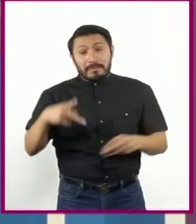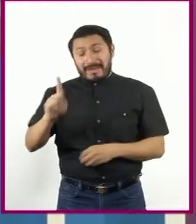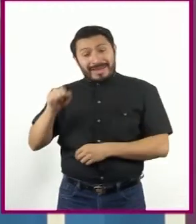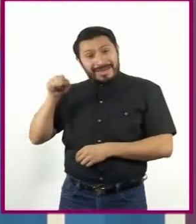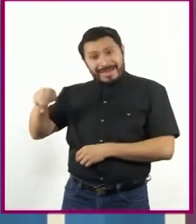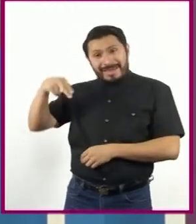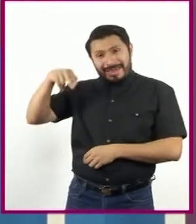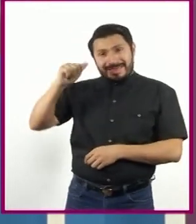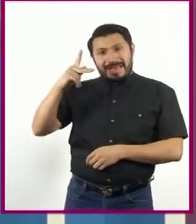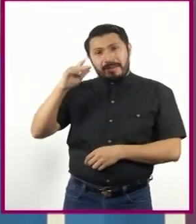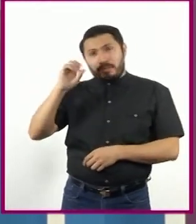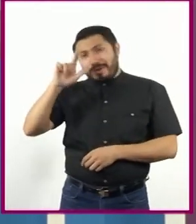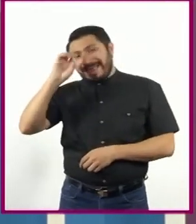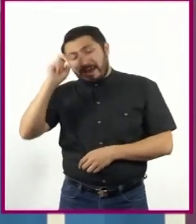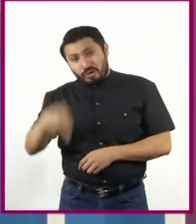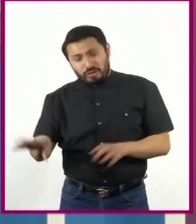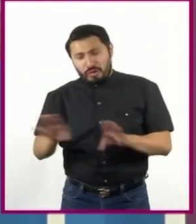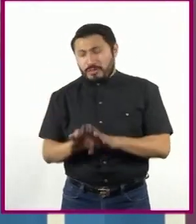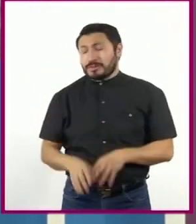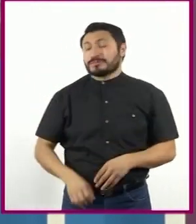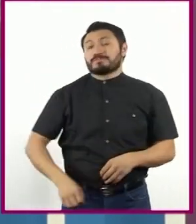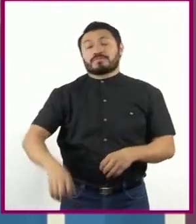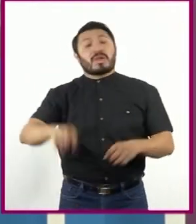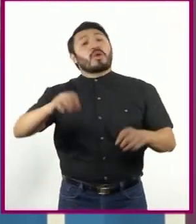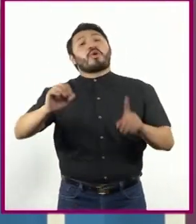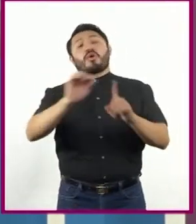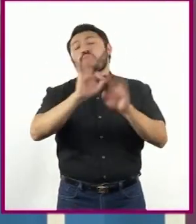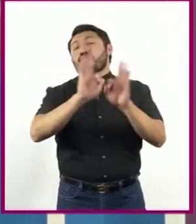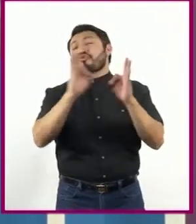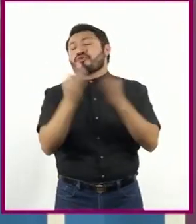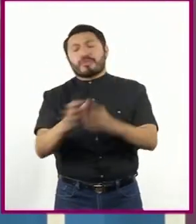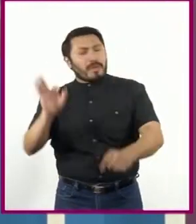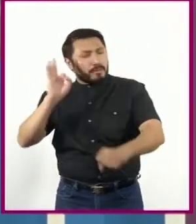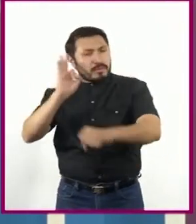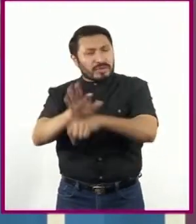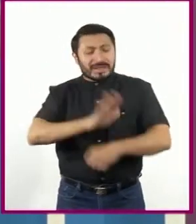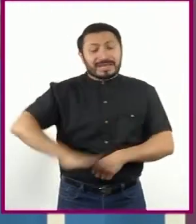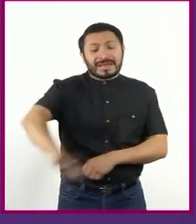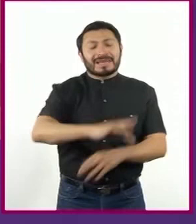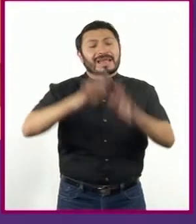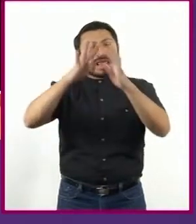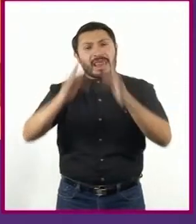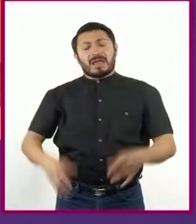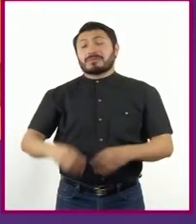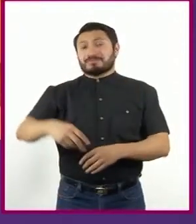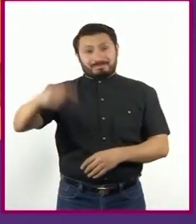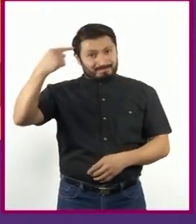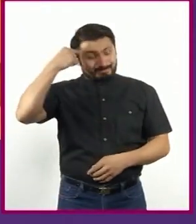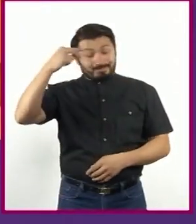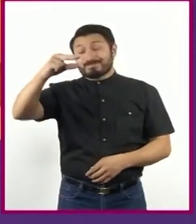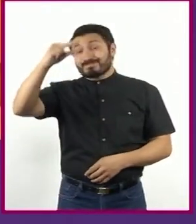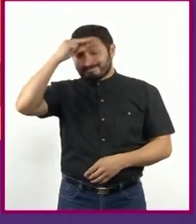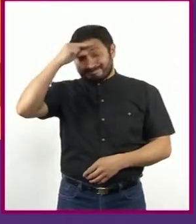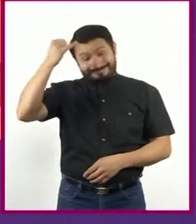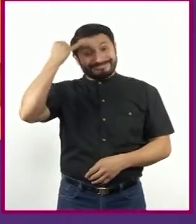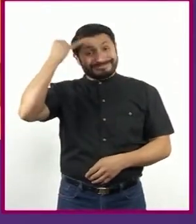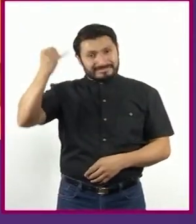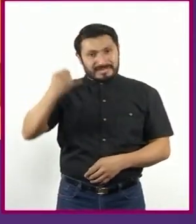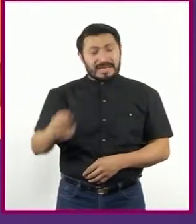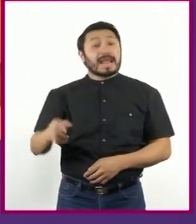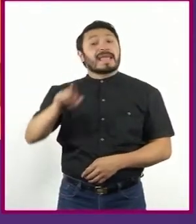su habilidad para la estrategia militar en la defensa del territorio francés. Al regresar de